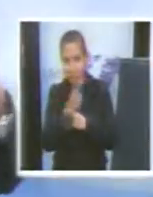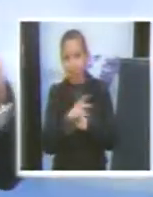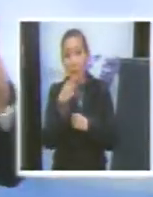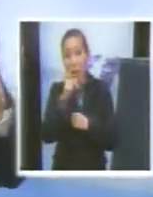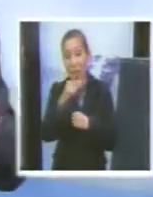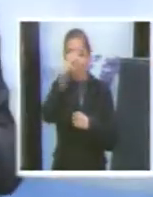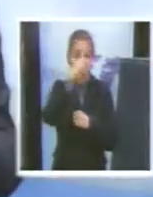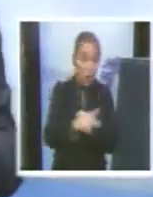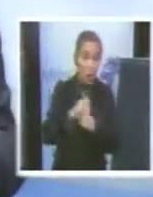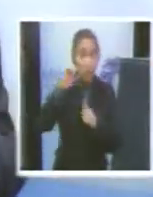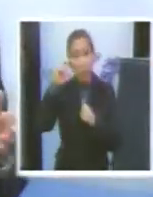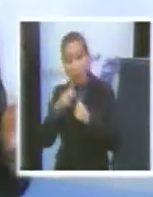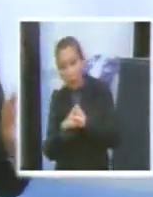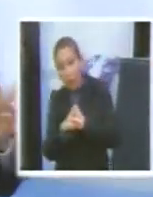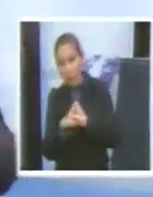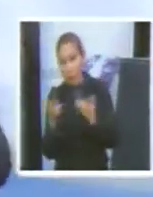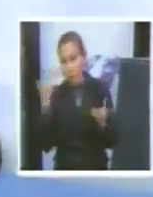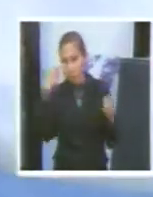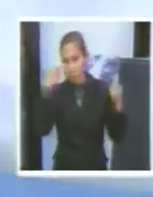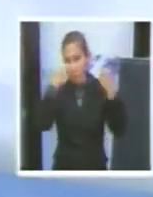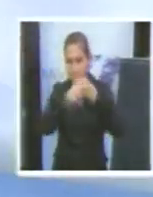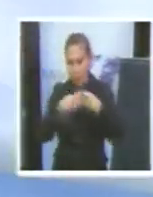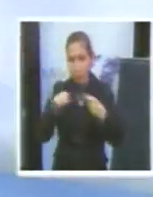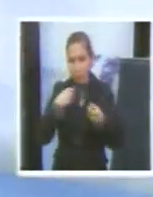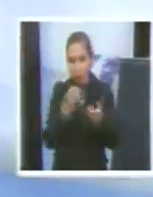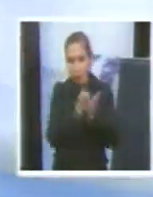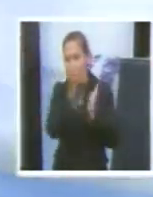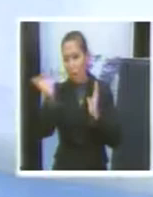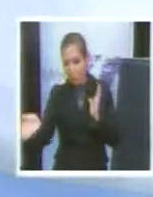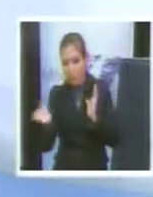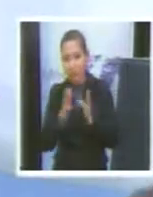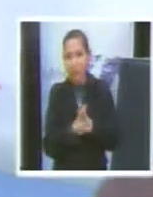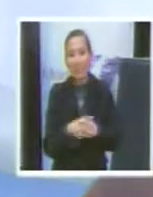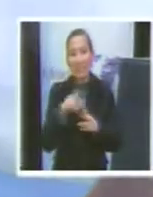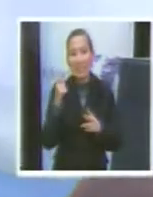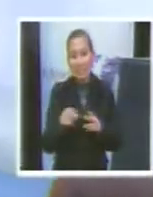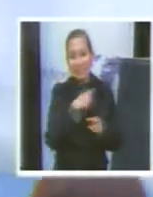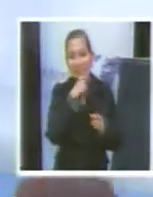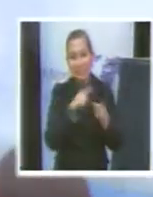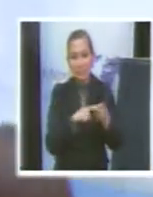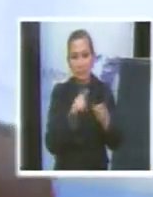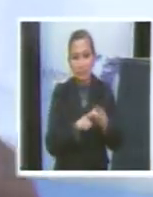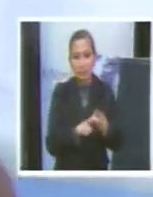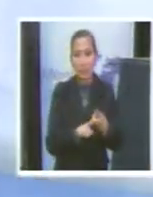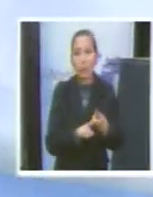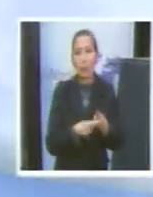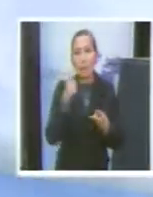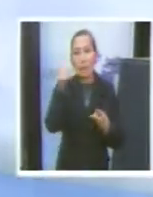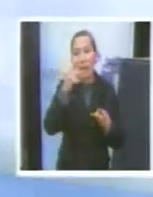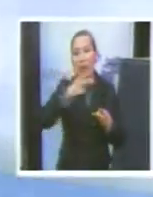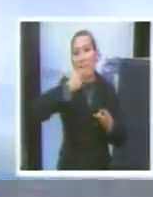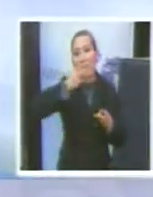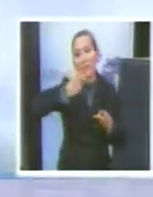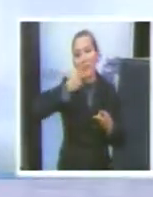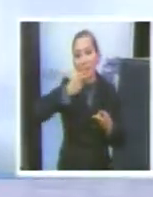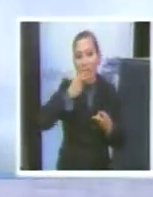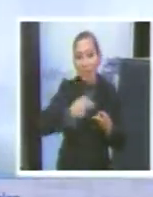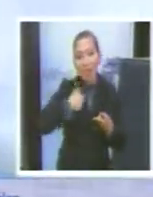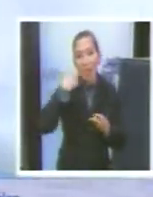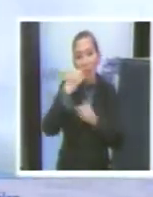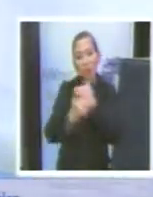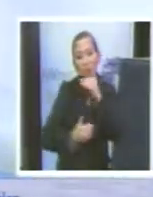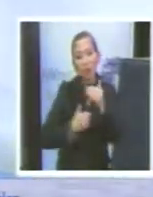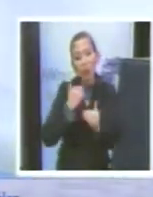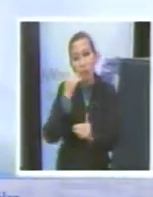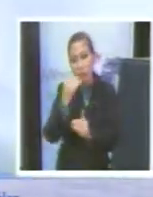entre México y Europa, ya ven, me estoy confundiendo por salirme del script, y la segunda para hablar precisamente del